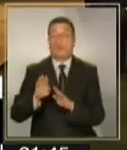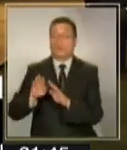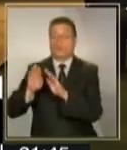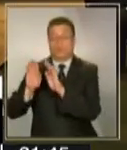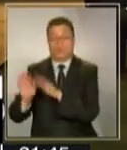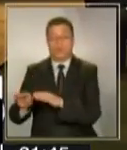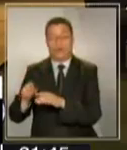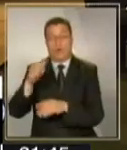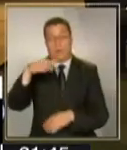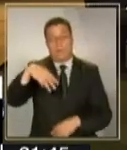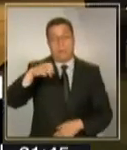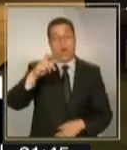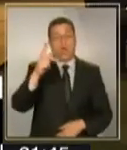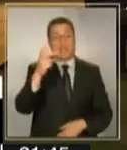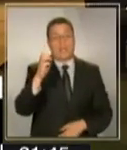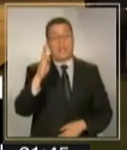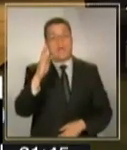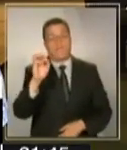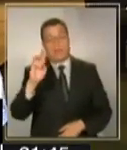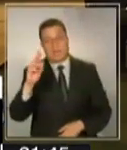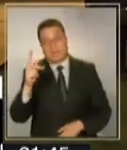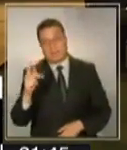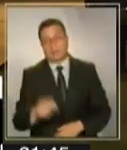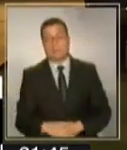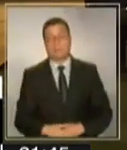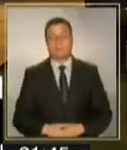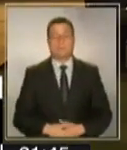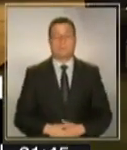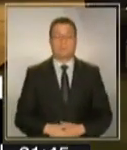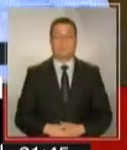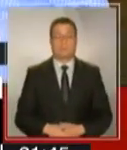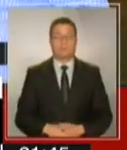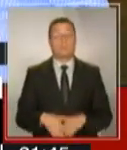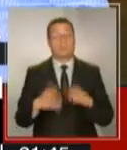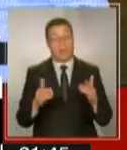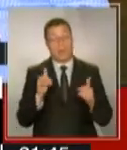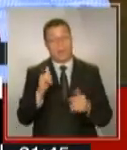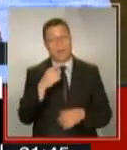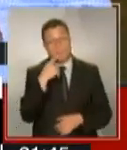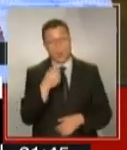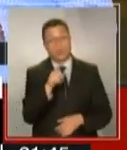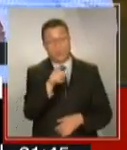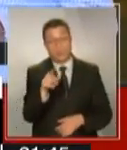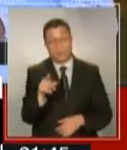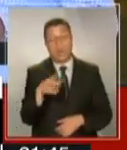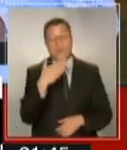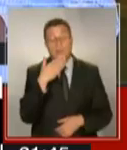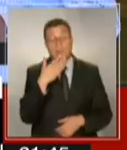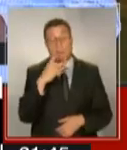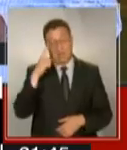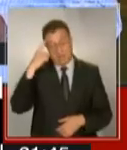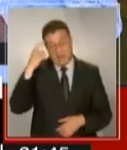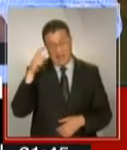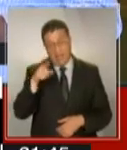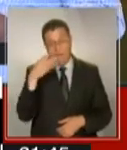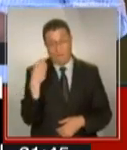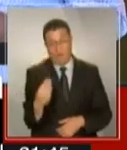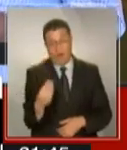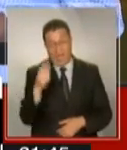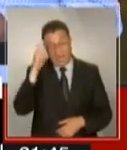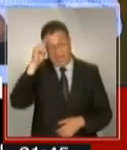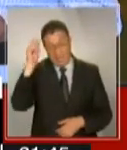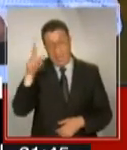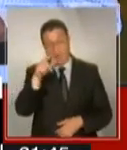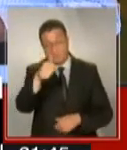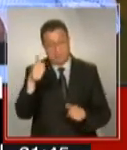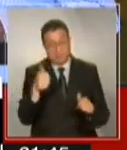aquel grupo que lidera el diputado Cristian Monquever. Y preguntarle también, ¿usted cree que es una buena idea